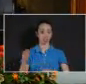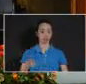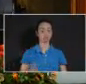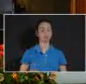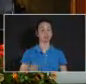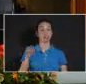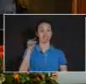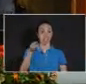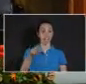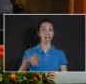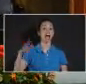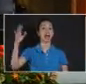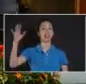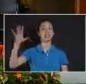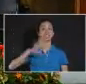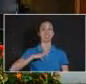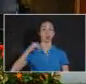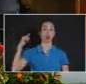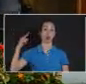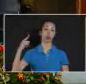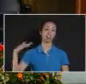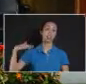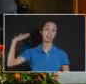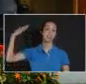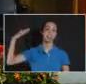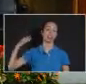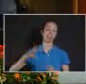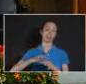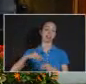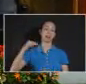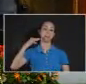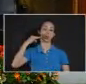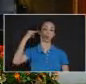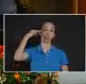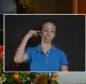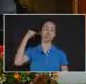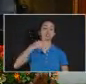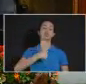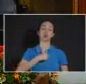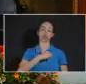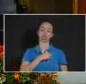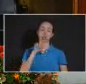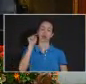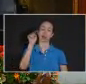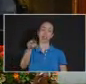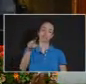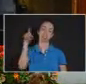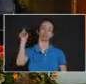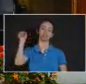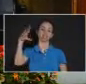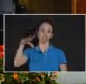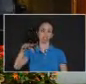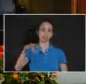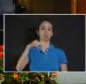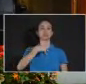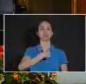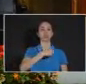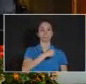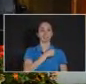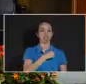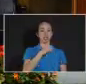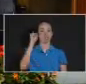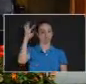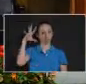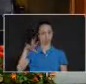madurez y Dios los habrá de bendecir. Yo quiero esa bendición también. quiero esa bendición, pero no quiero comprobarla